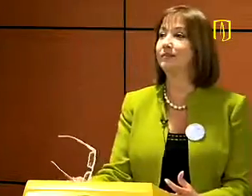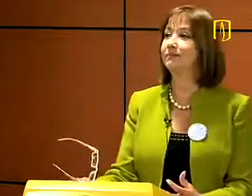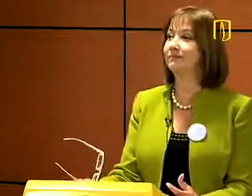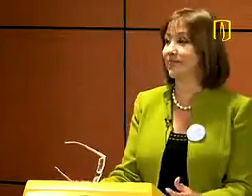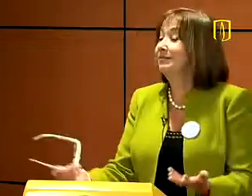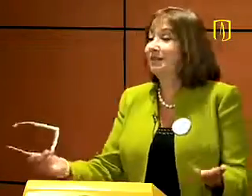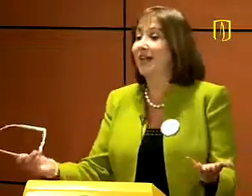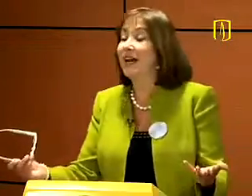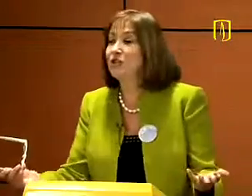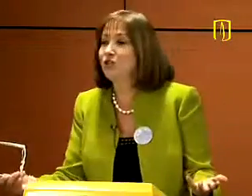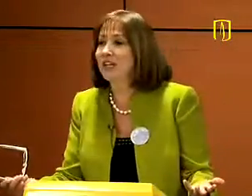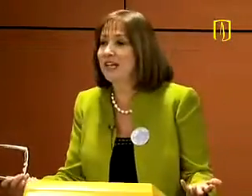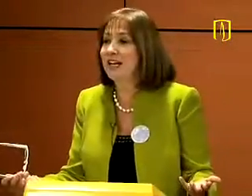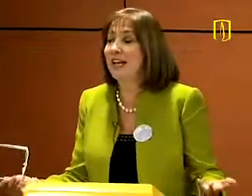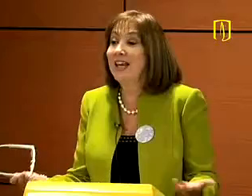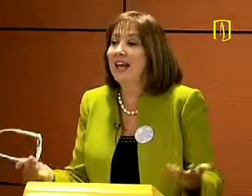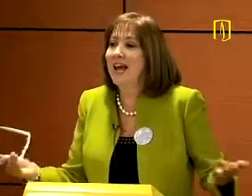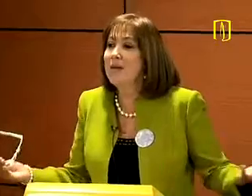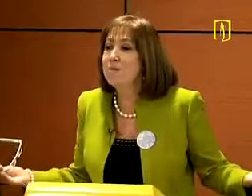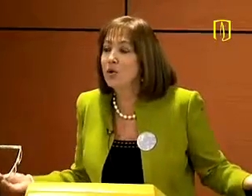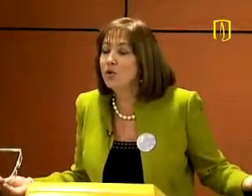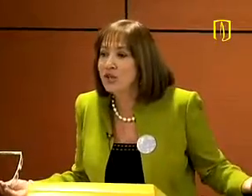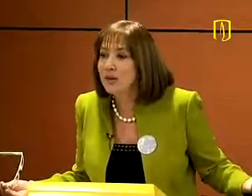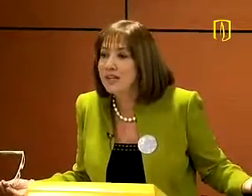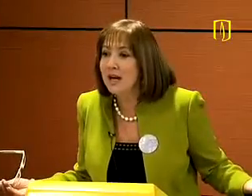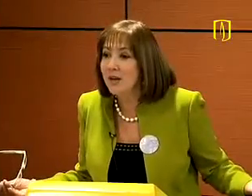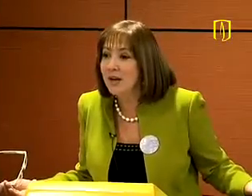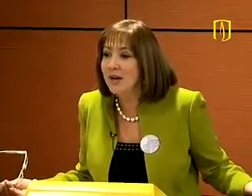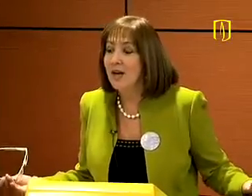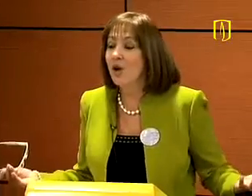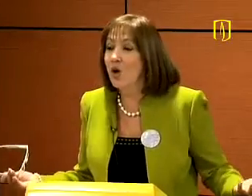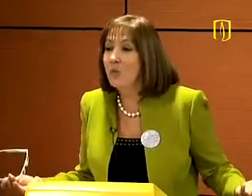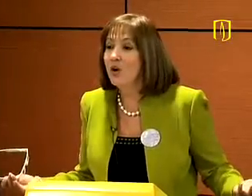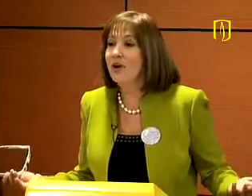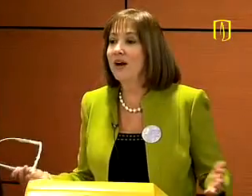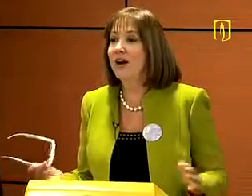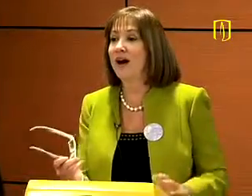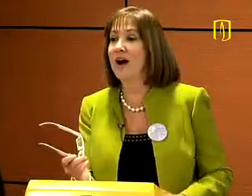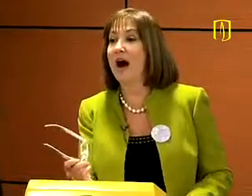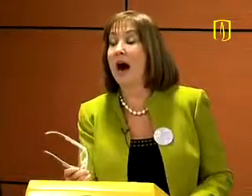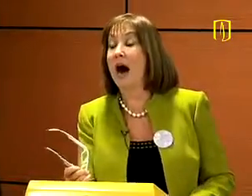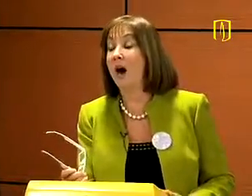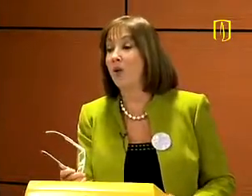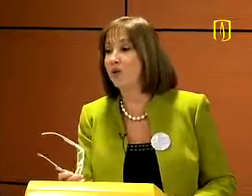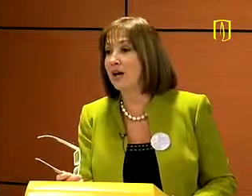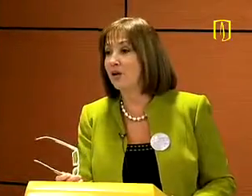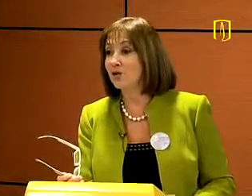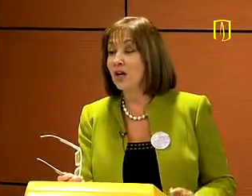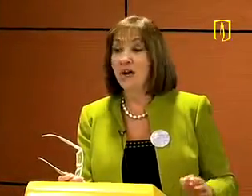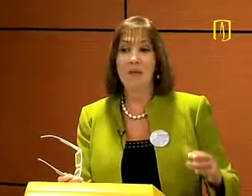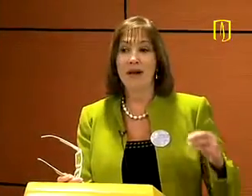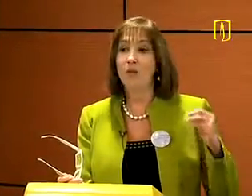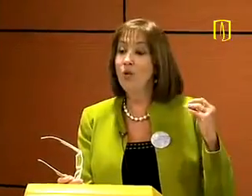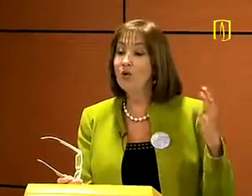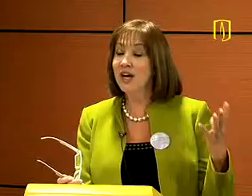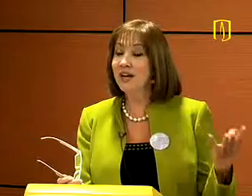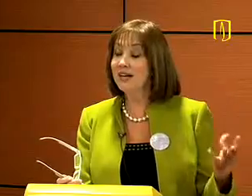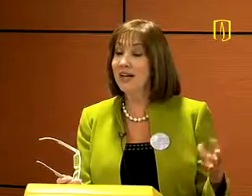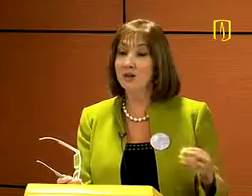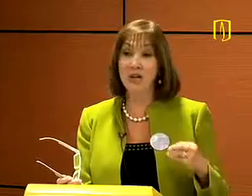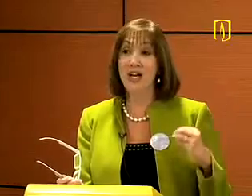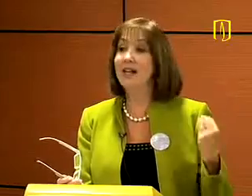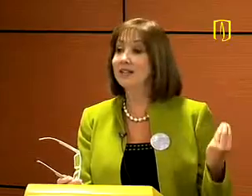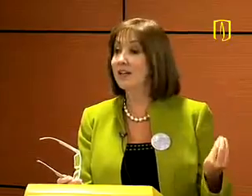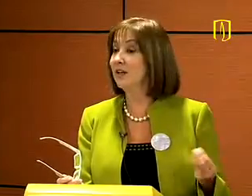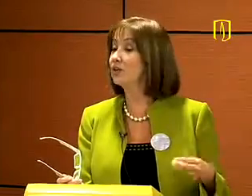de sí de derechos que tenían y que era imposible saber cómo iban a abordarlos para mucha